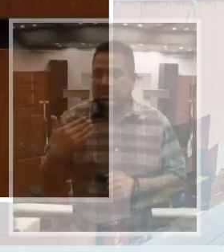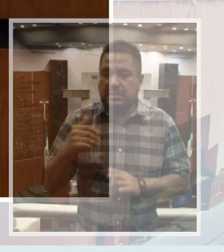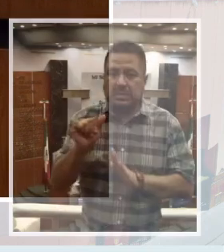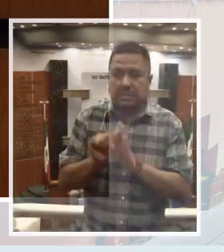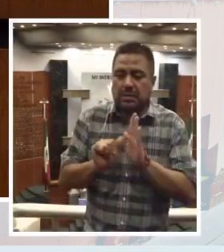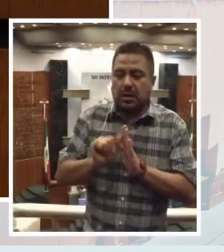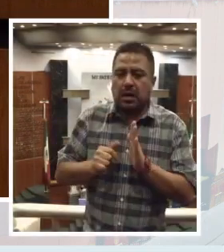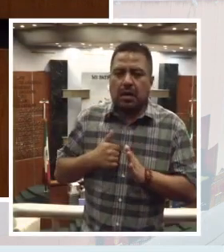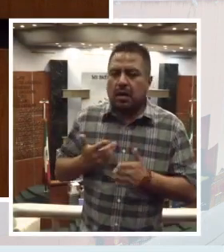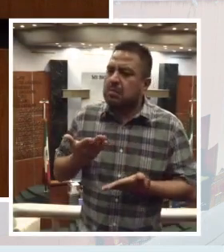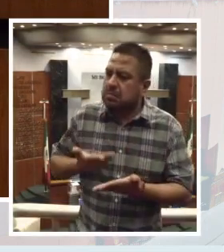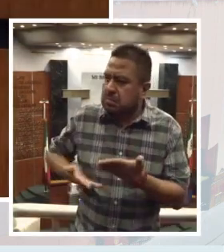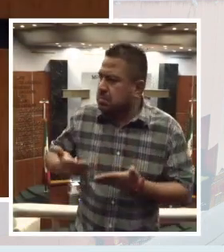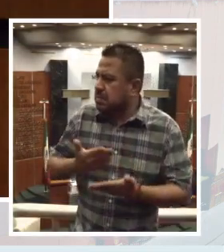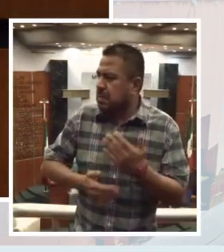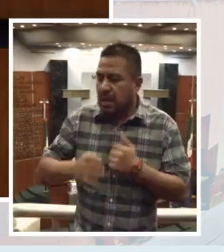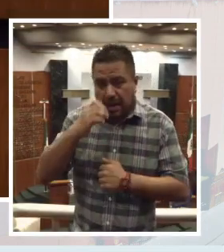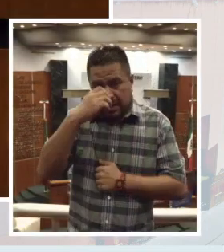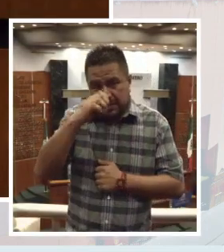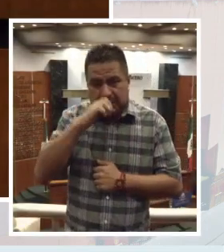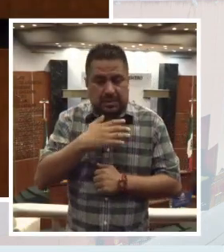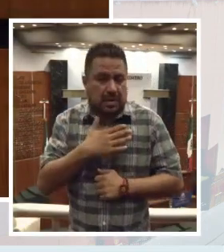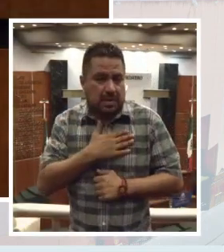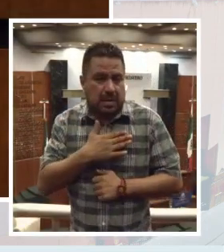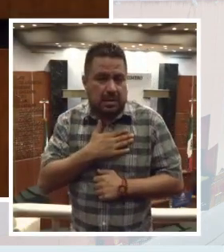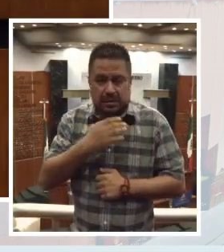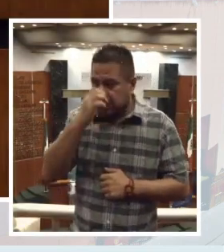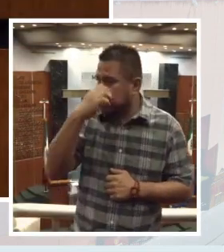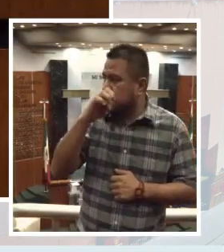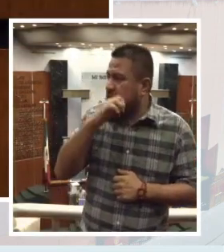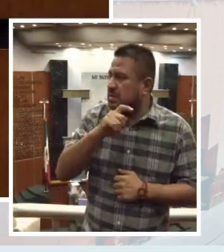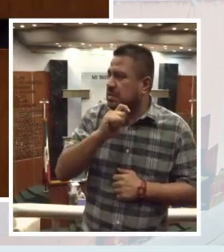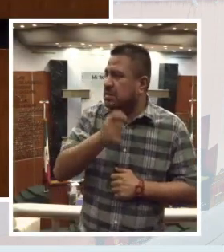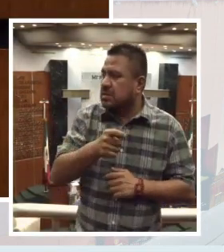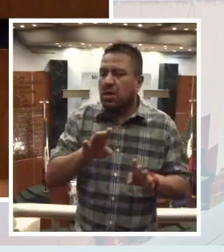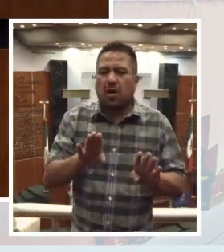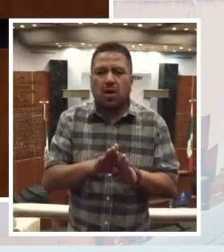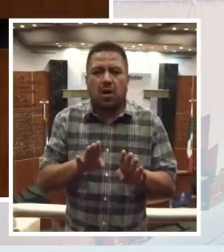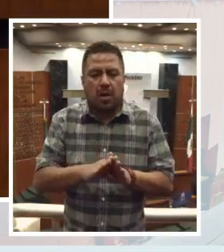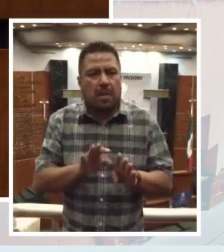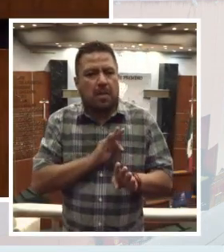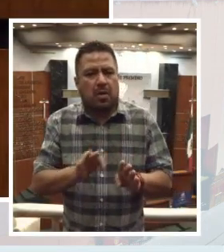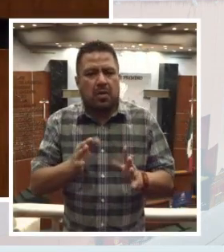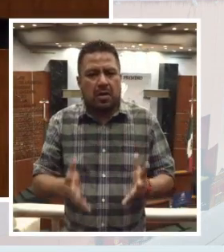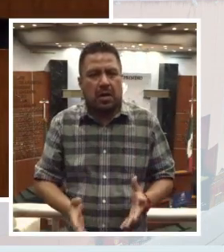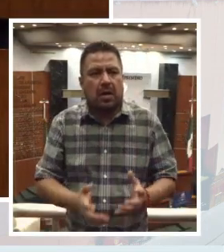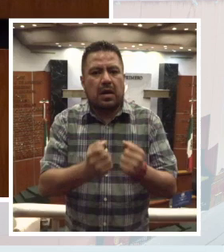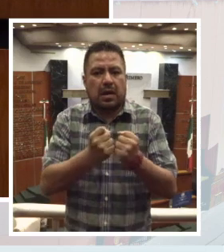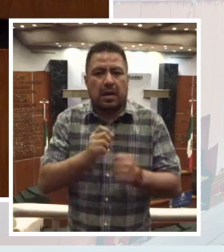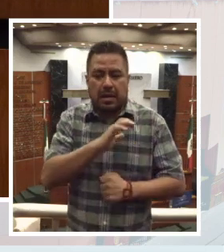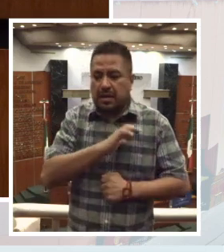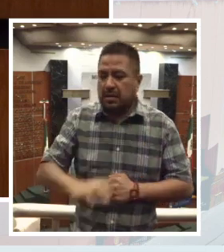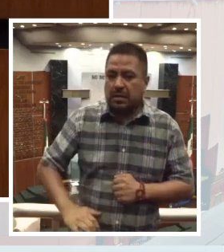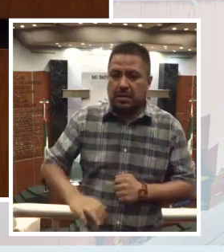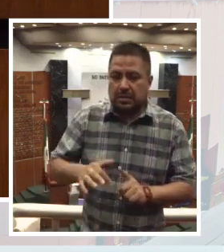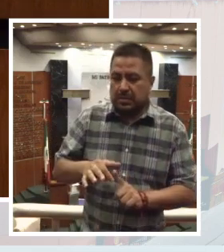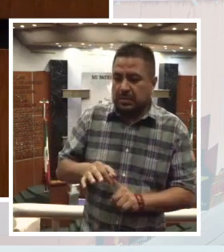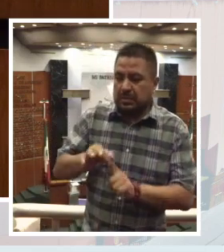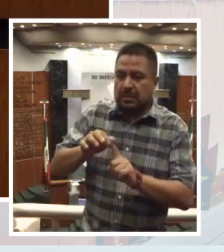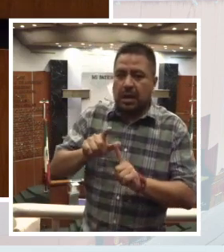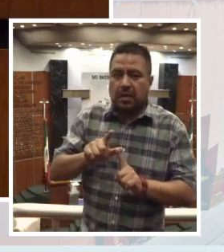meses compartimos experiencias experiencias de como la de lograr tener una candidatura y